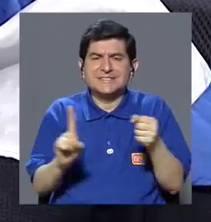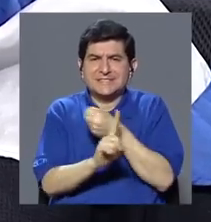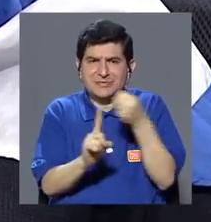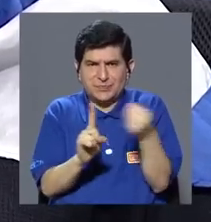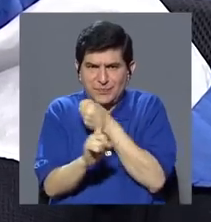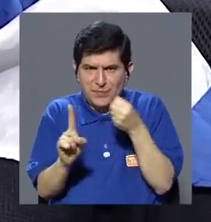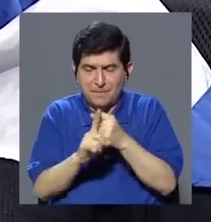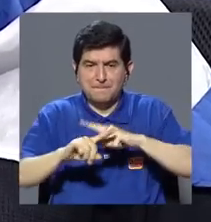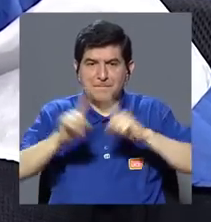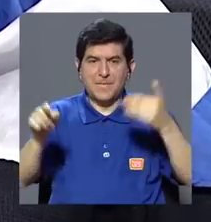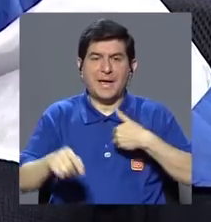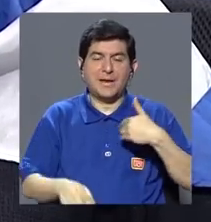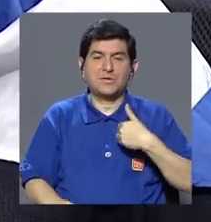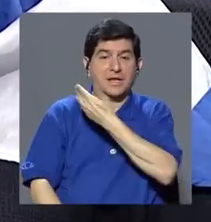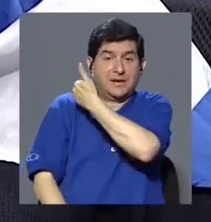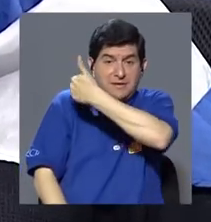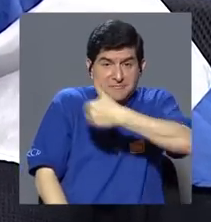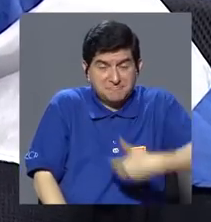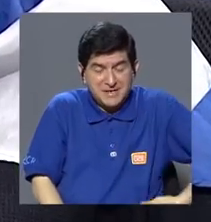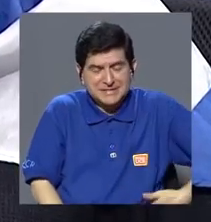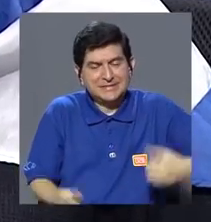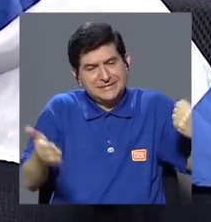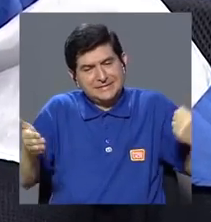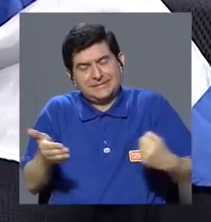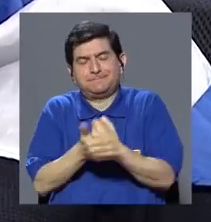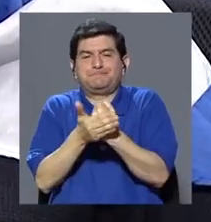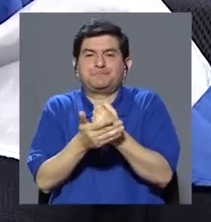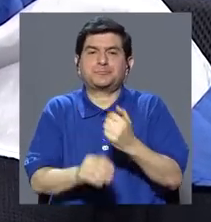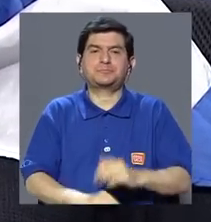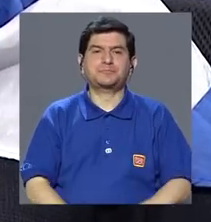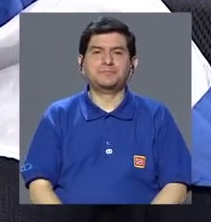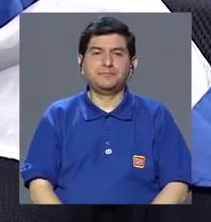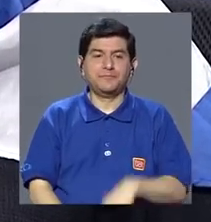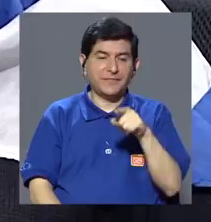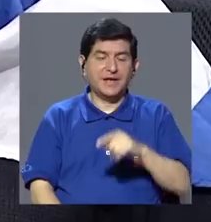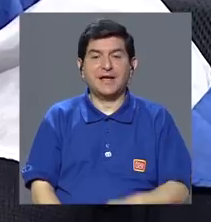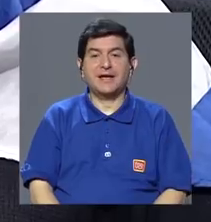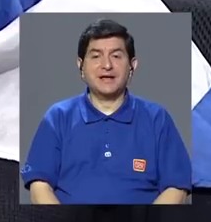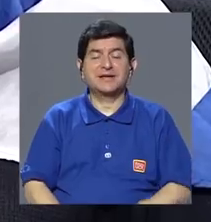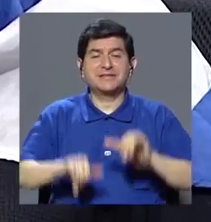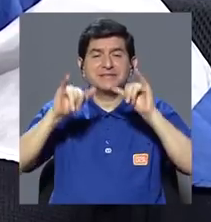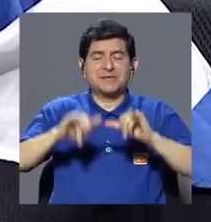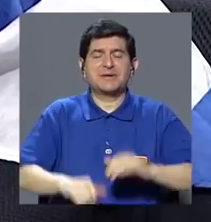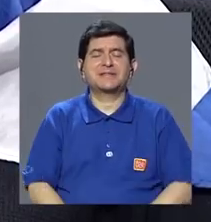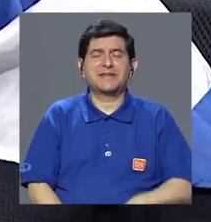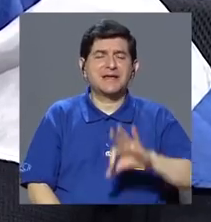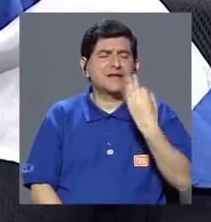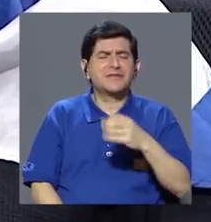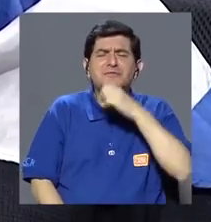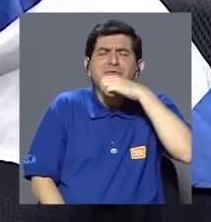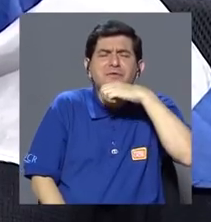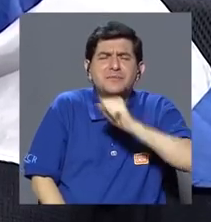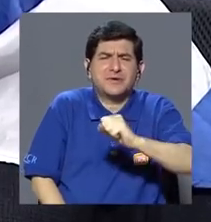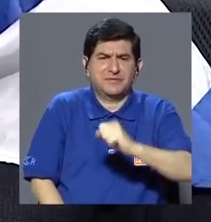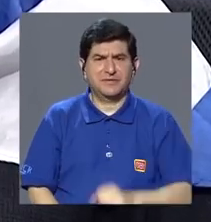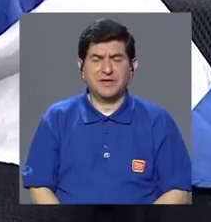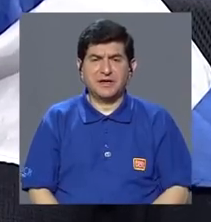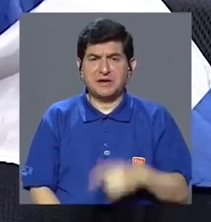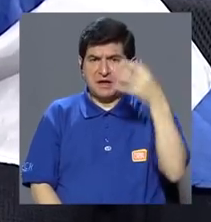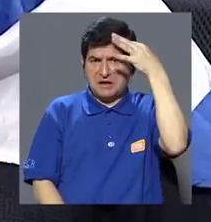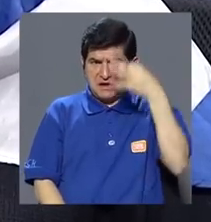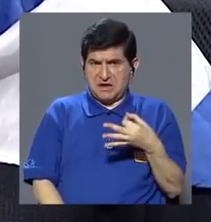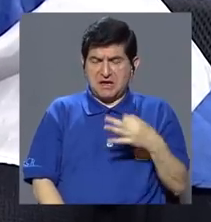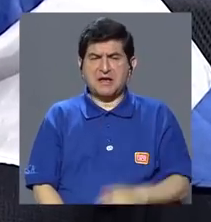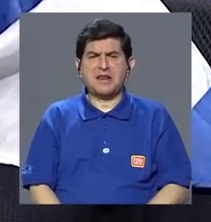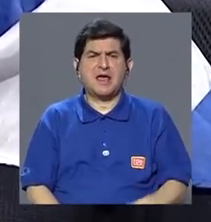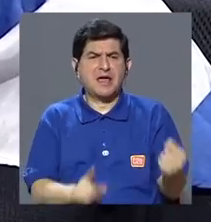pero tenemos un presidente lamentablemente que está chapado todavía en la antigua y piensa que las cosas se resuelven con